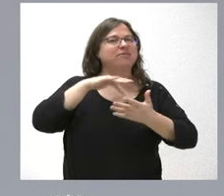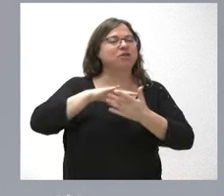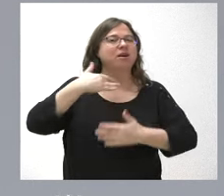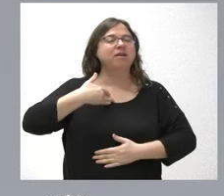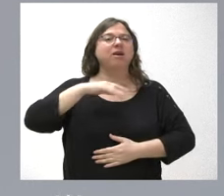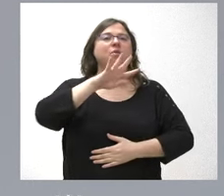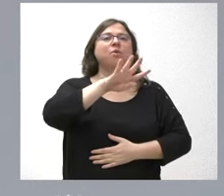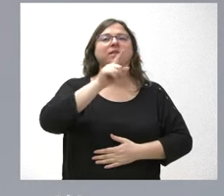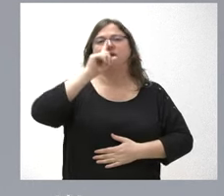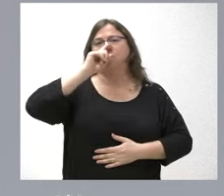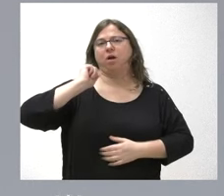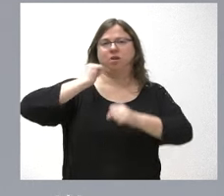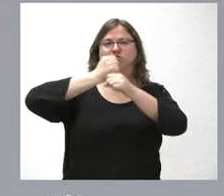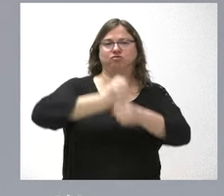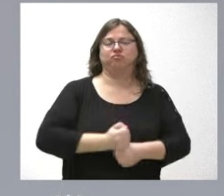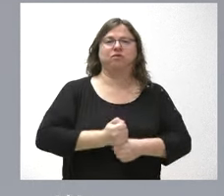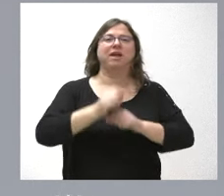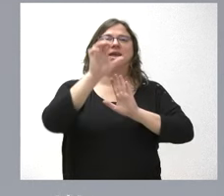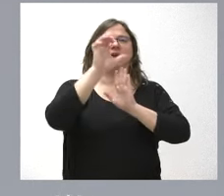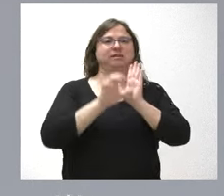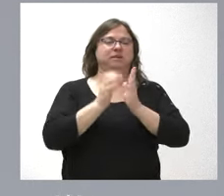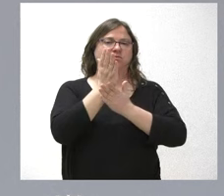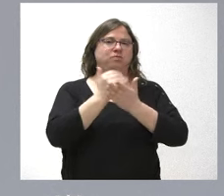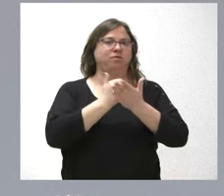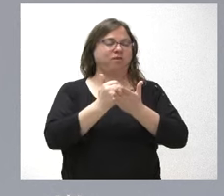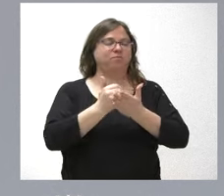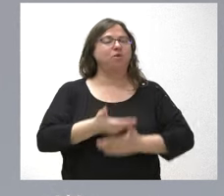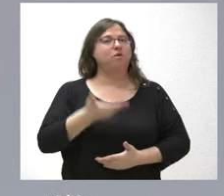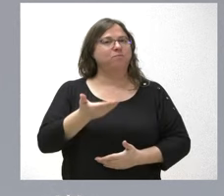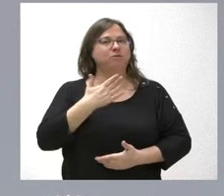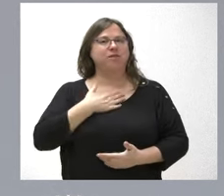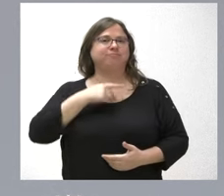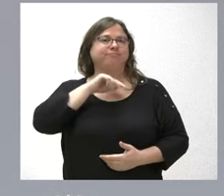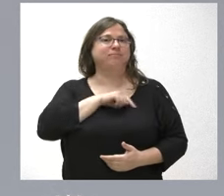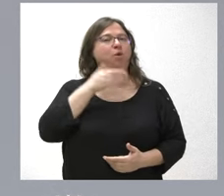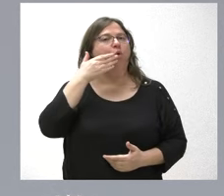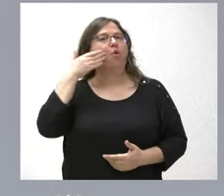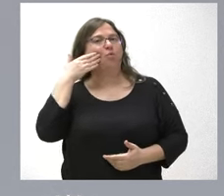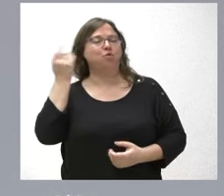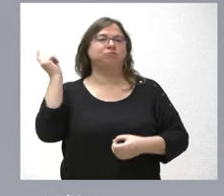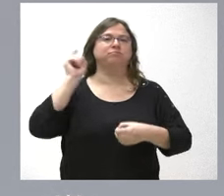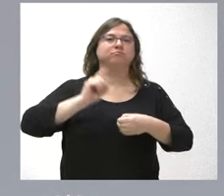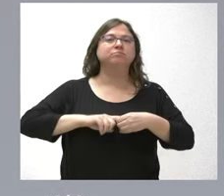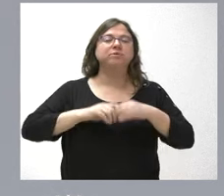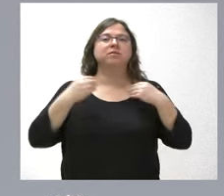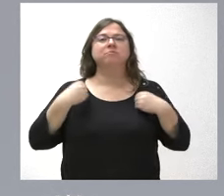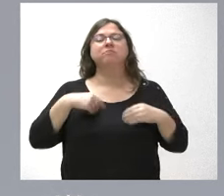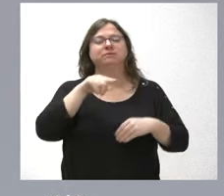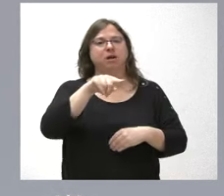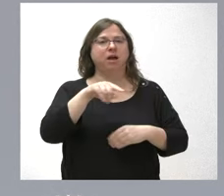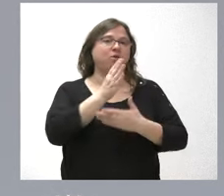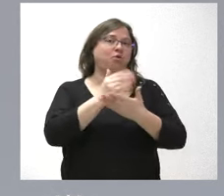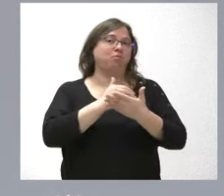y la importancia que tiene, como les decía, el que nos sintamos orgullosos de pertenecer a esta comunidad autónoma.